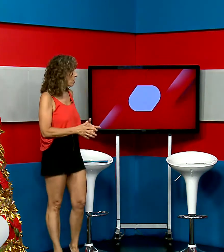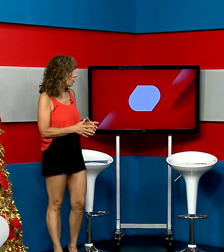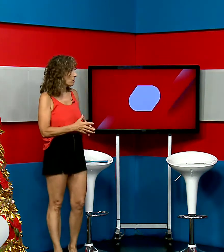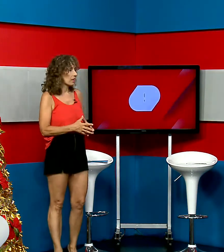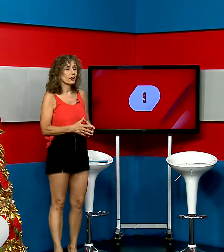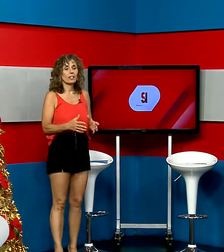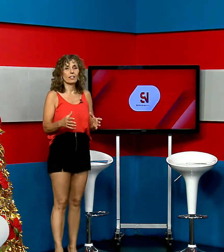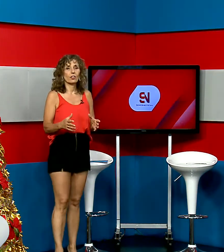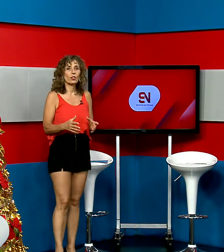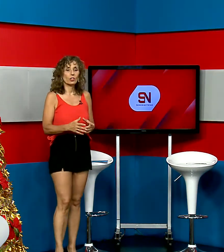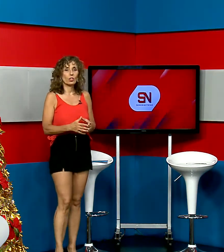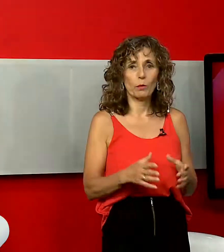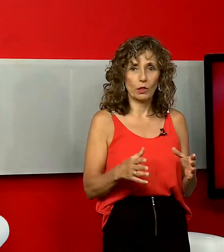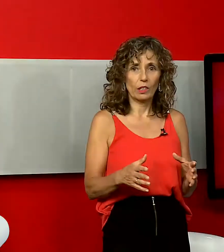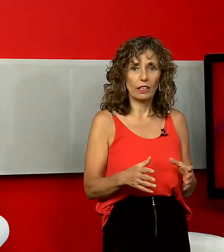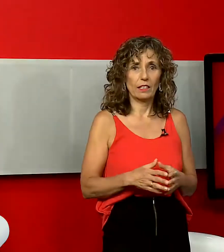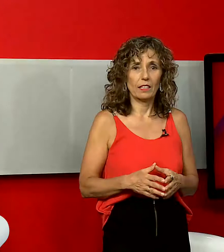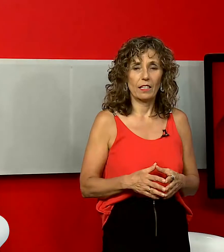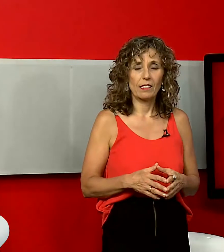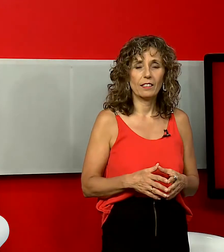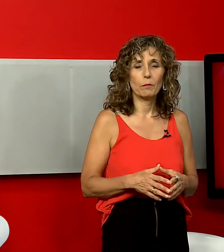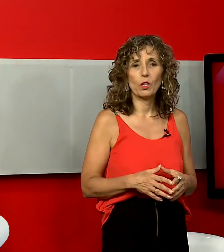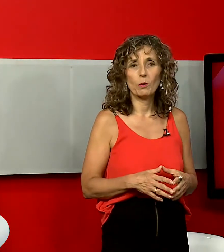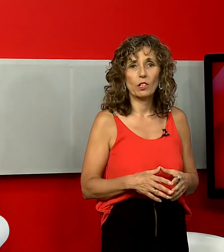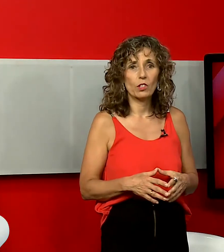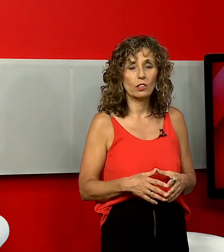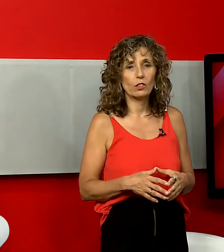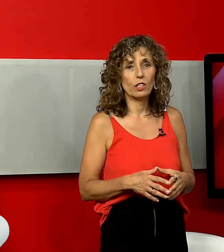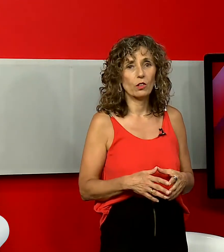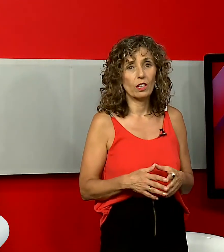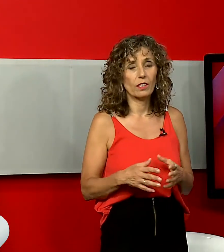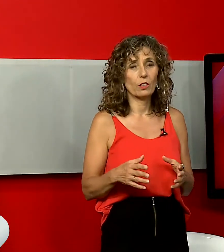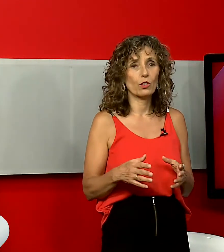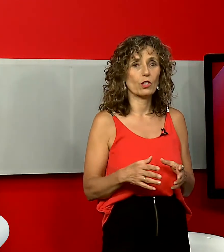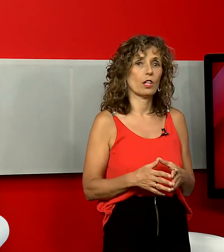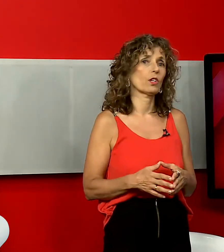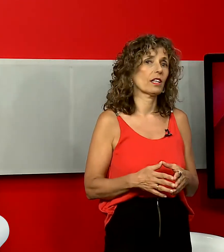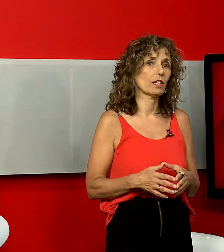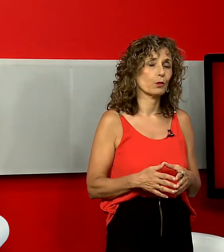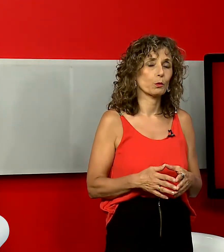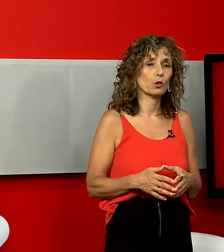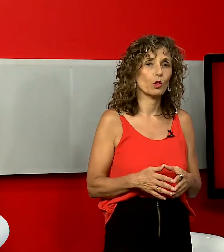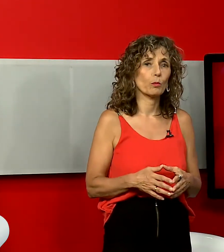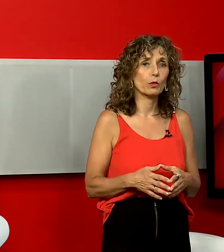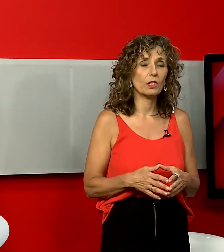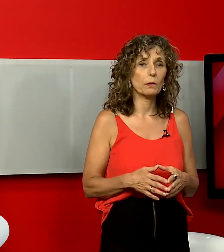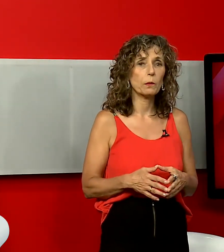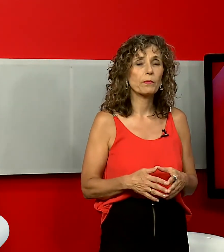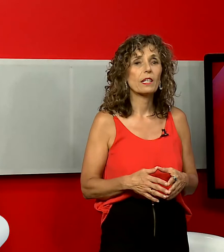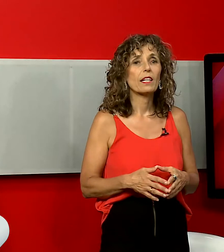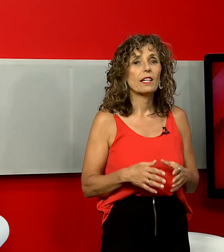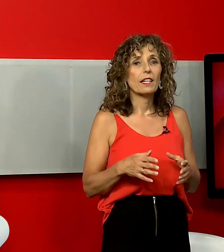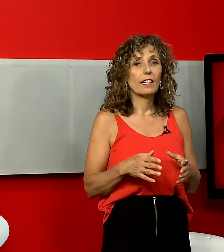posiciones en contra. Lo concreto es que, bueno, así terminó la votación entonces, con 38 senadores que dieron su voto